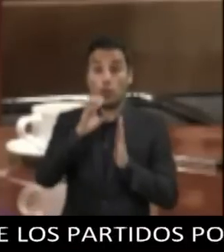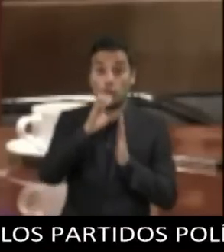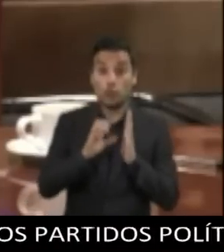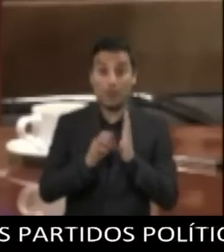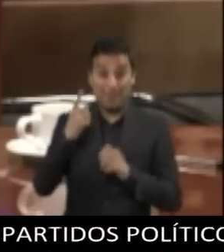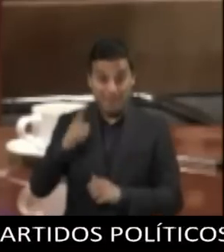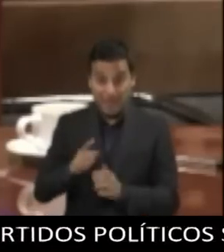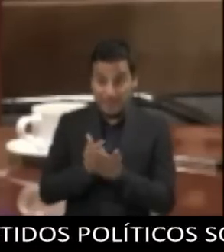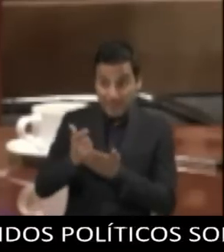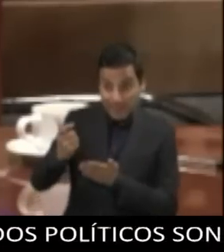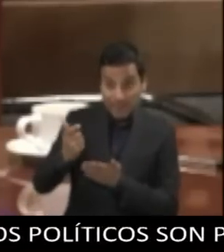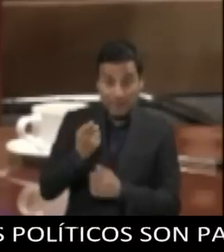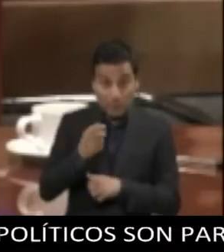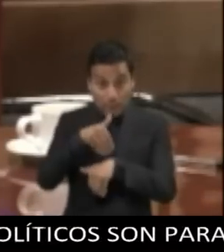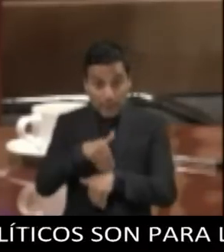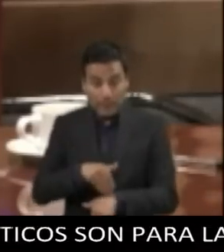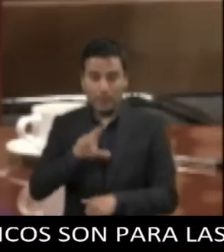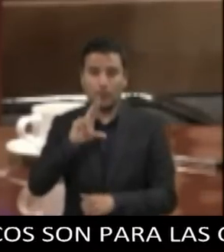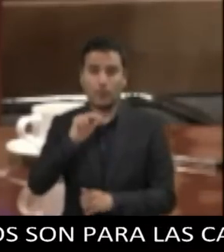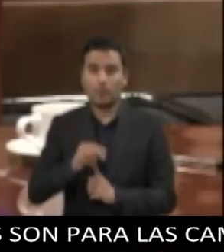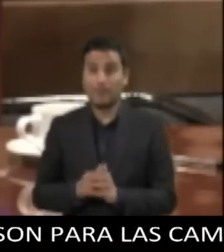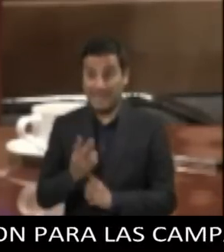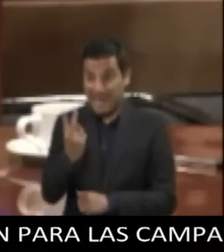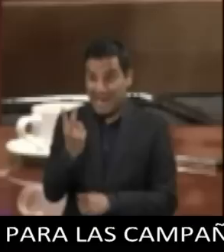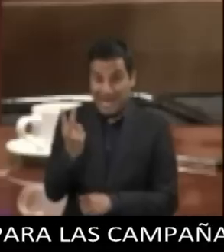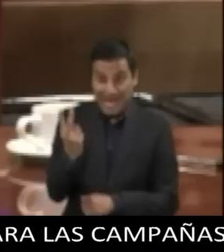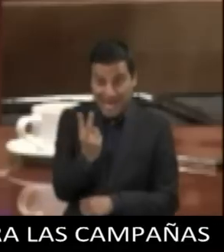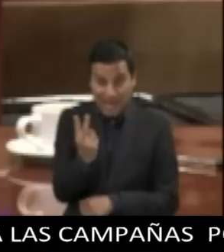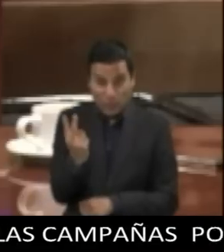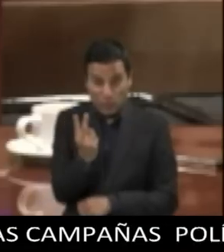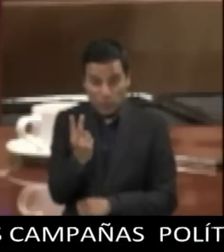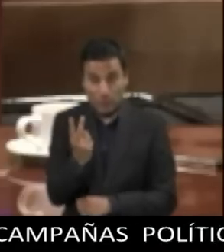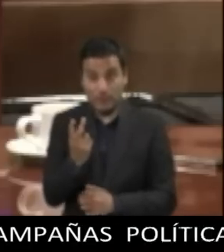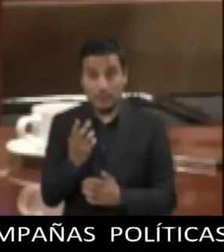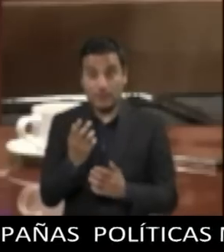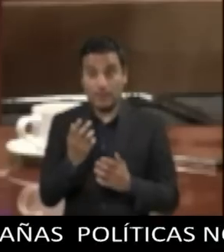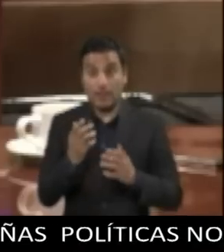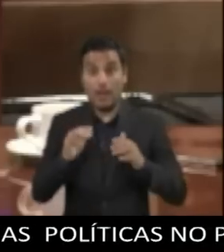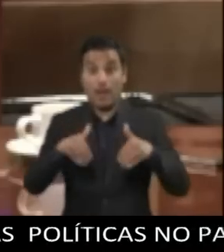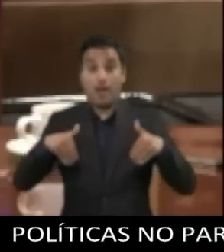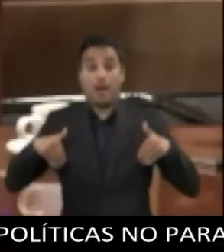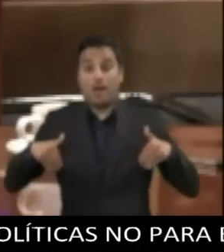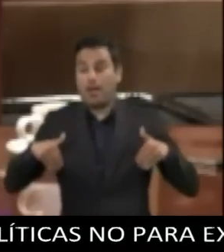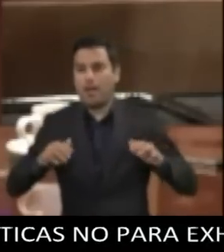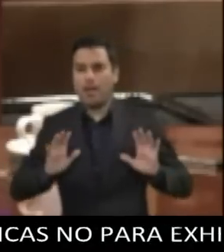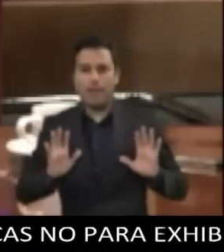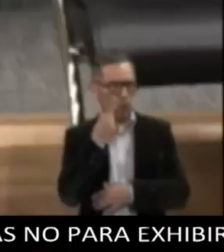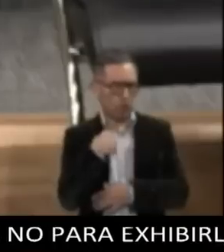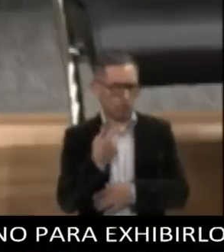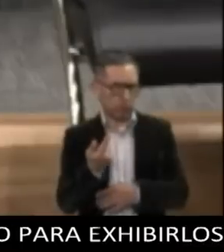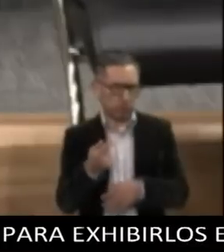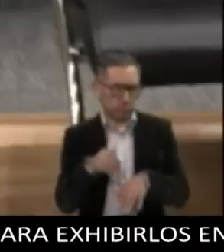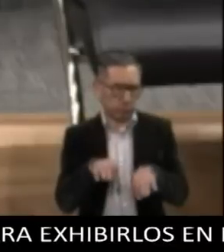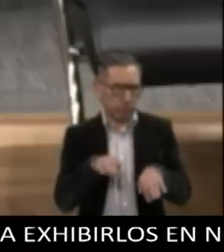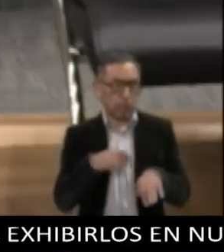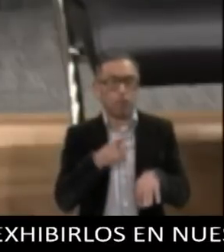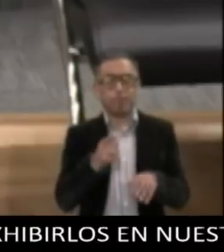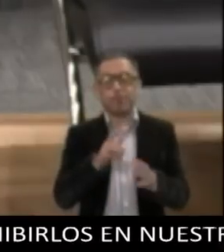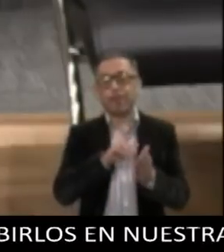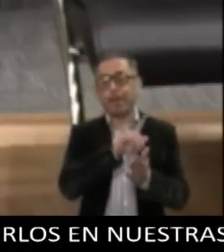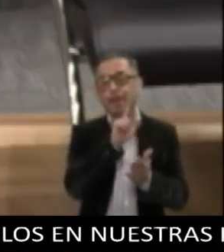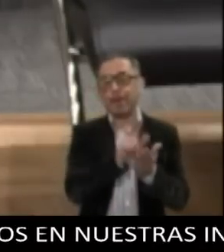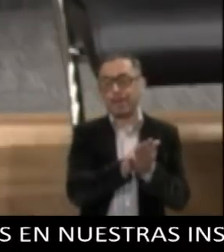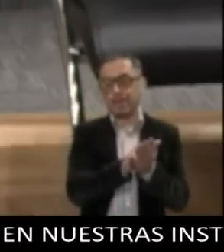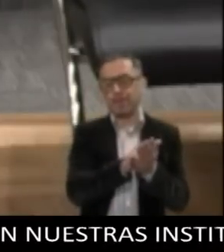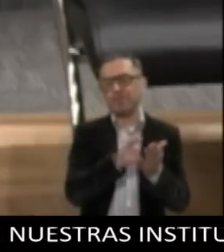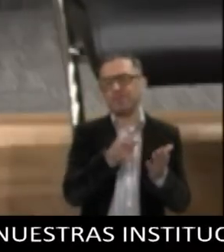entre los legisladores de la jucopo de no ser así ellos mismos advirtieron que lo llevarían a un proceso de insaculación que básicamente es pues